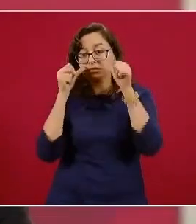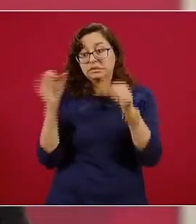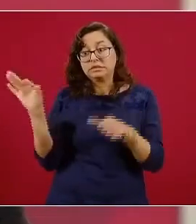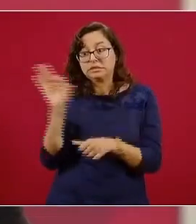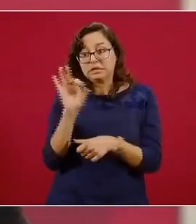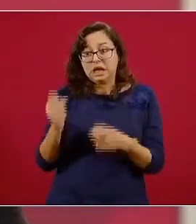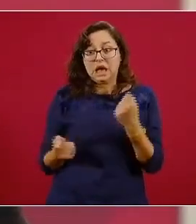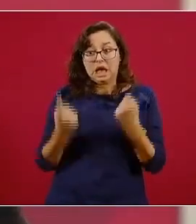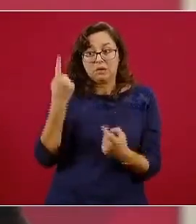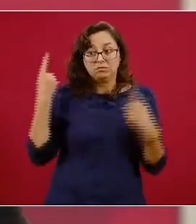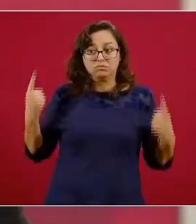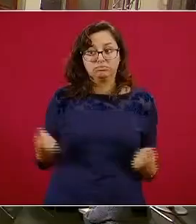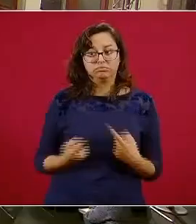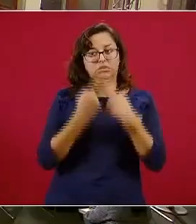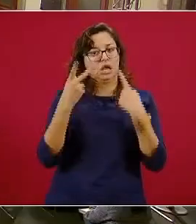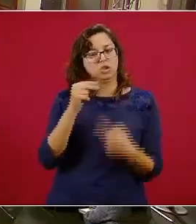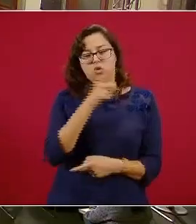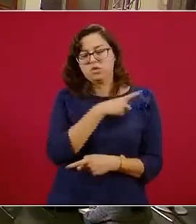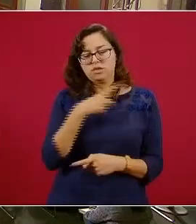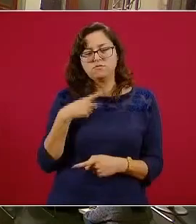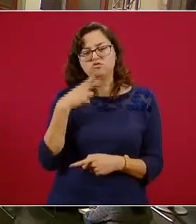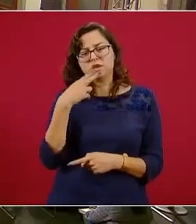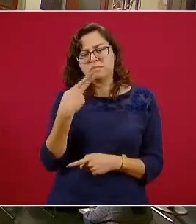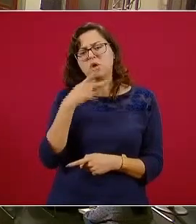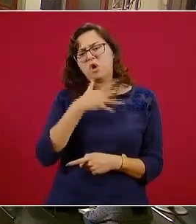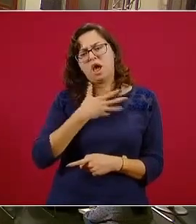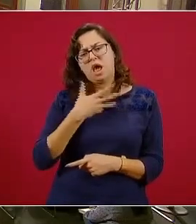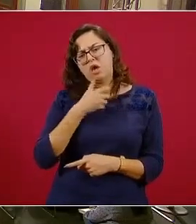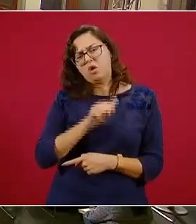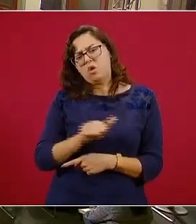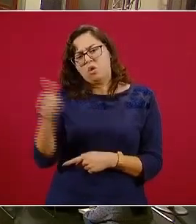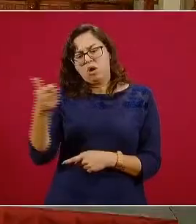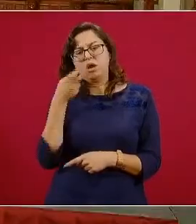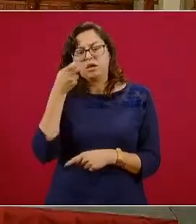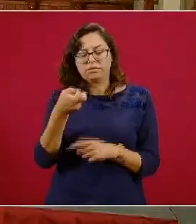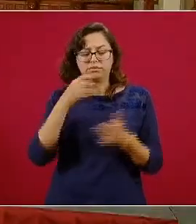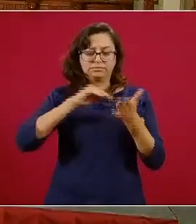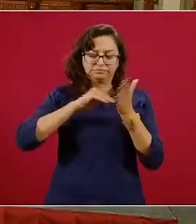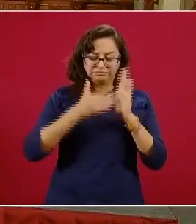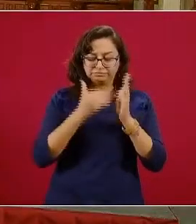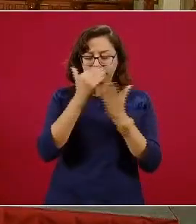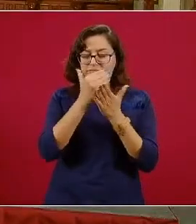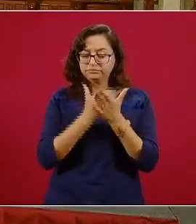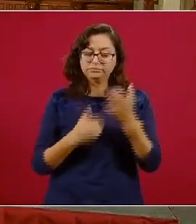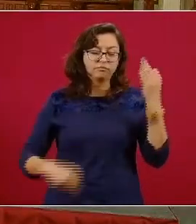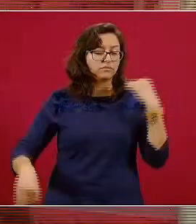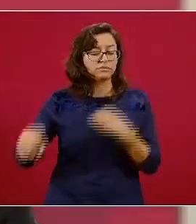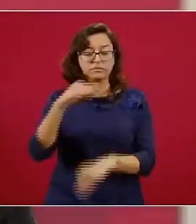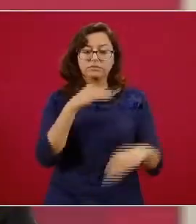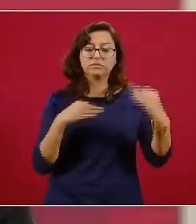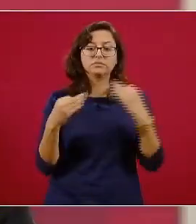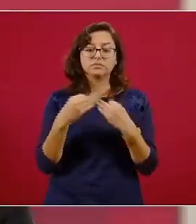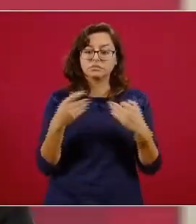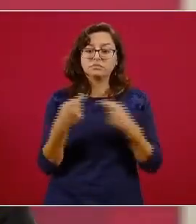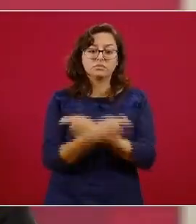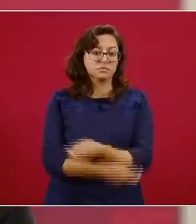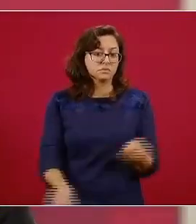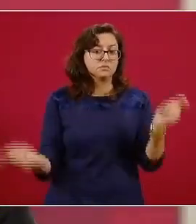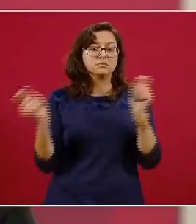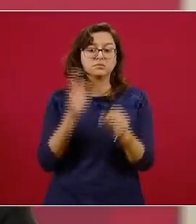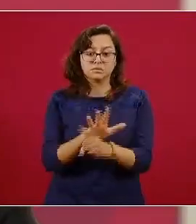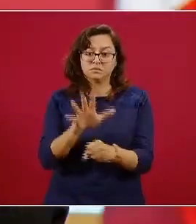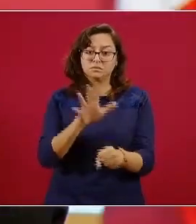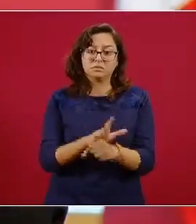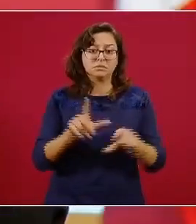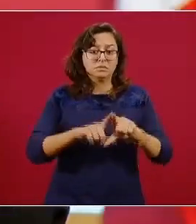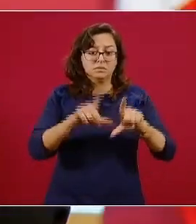recomendable alguno de estos métodos. Entonces, esa es una de las estrategias, es garantizar que todos los insumos estén disponibles en